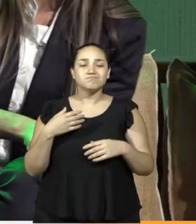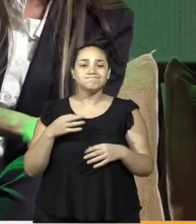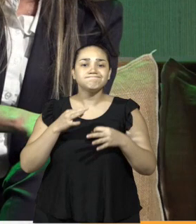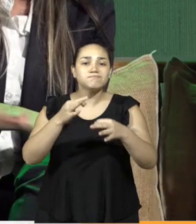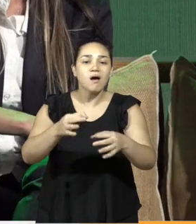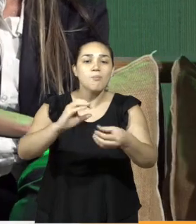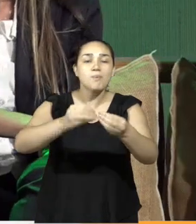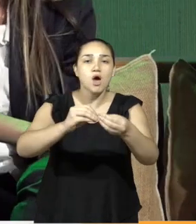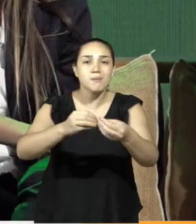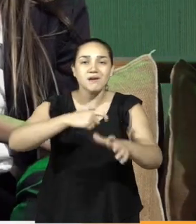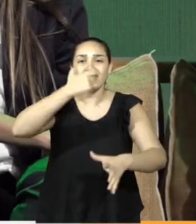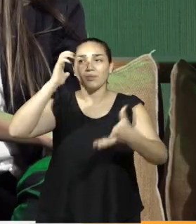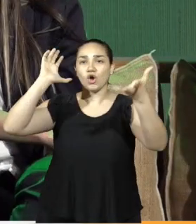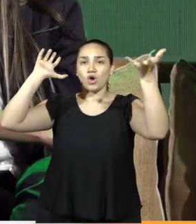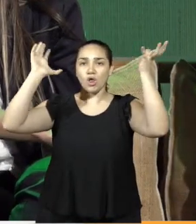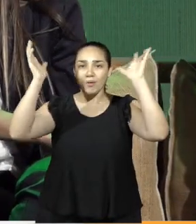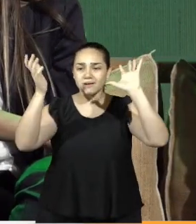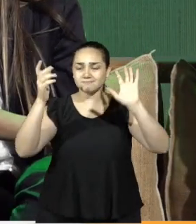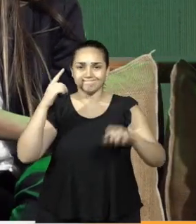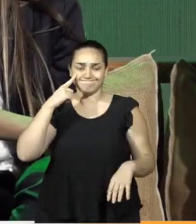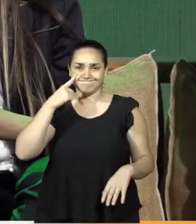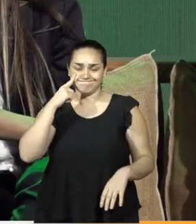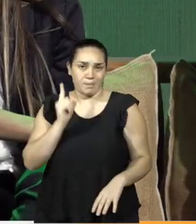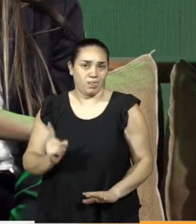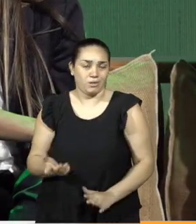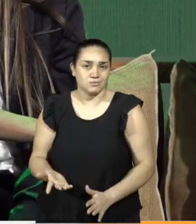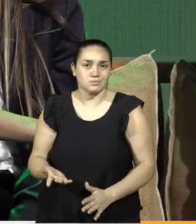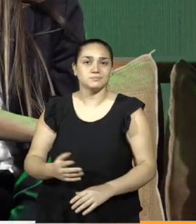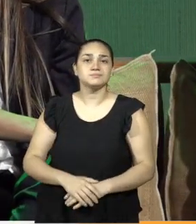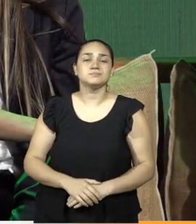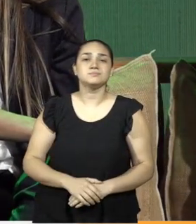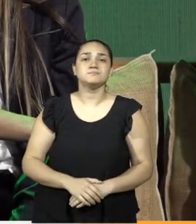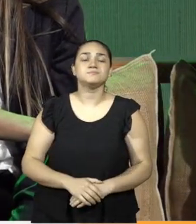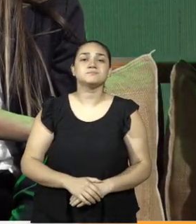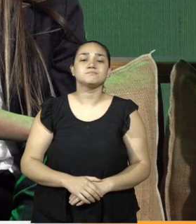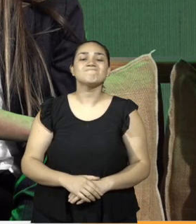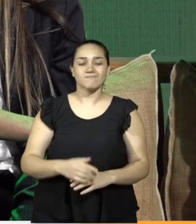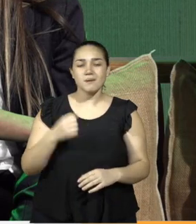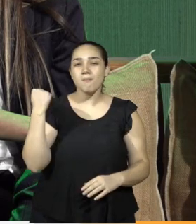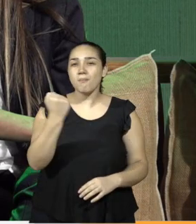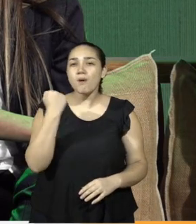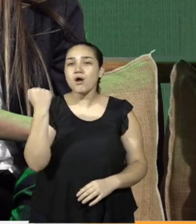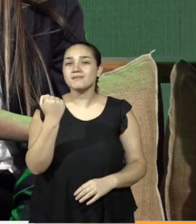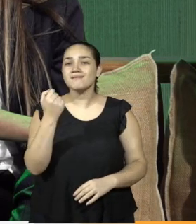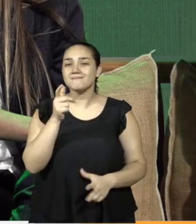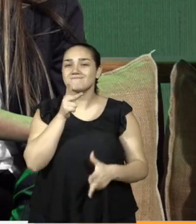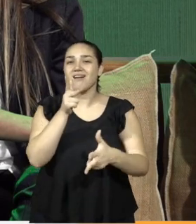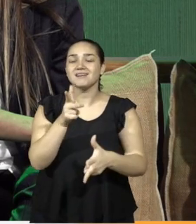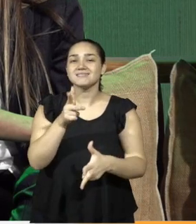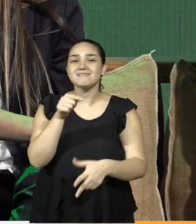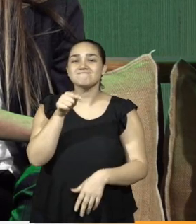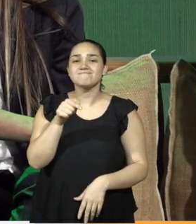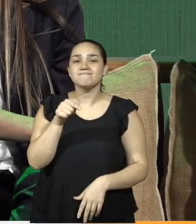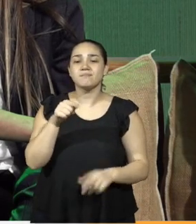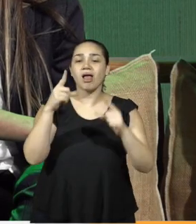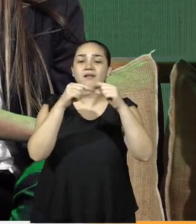calentamiento global y cambio climático muy serio. Entonces me parece importante remarcar más que nunca esa parte del